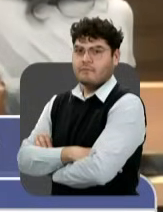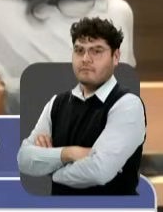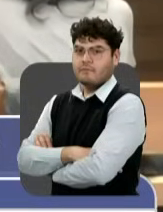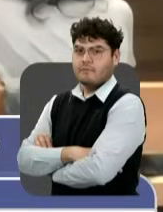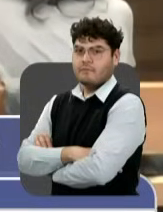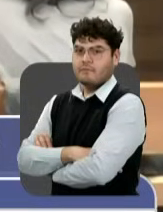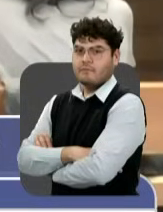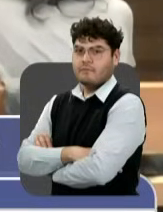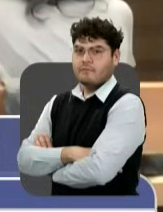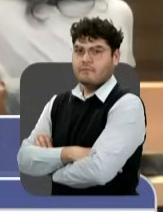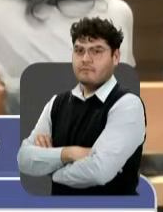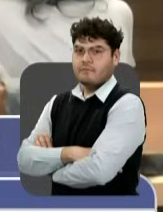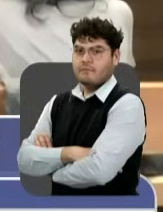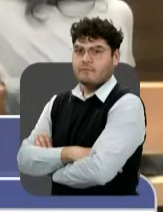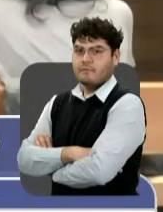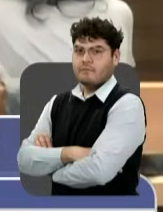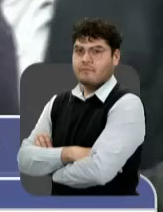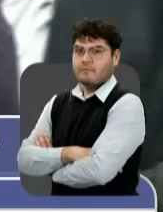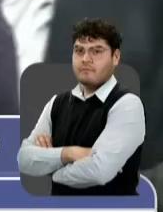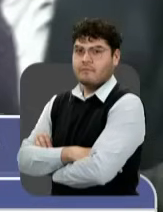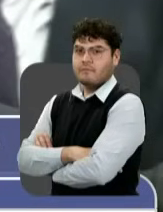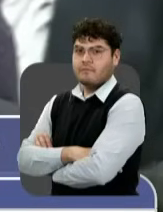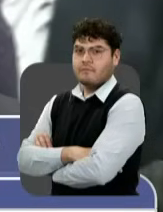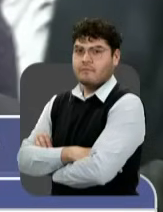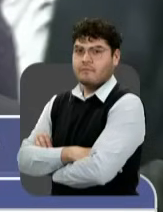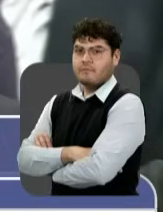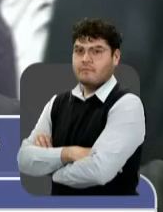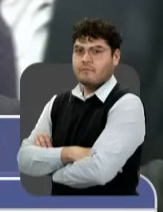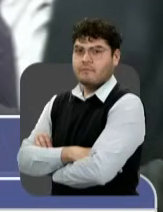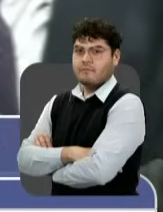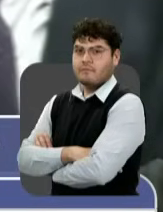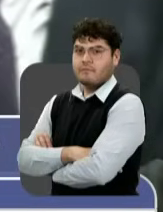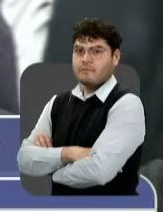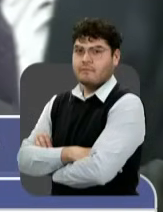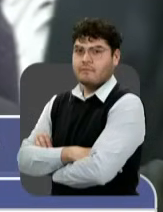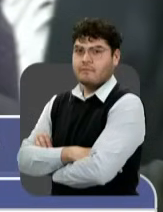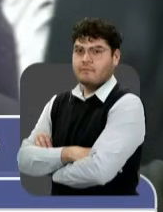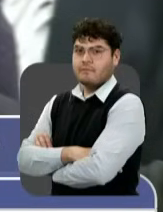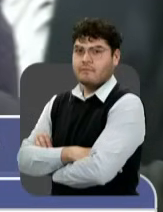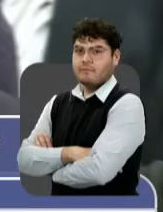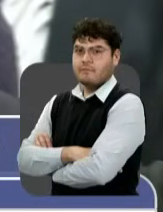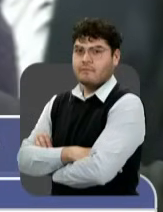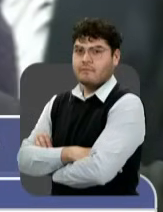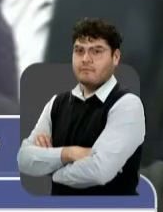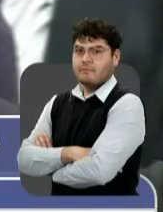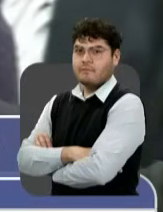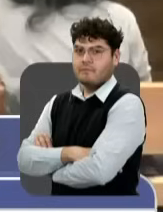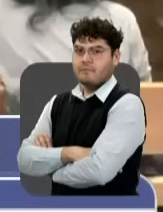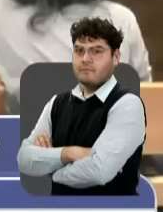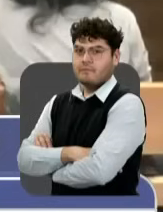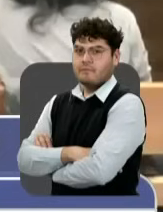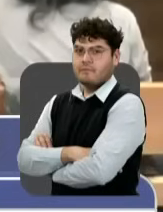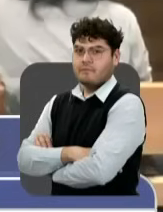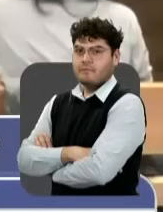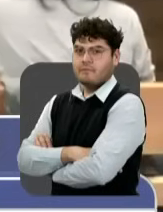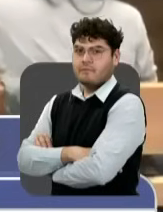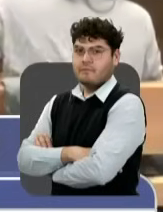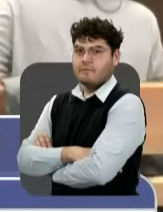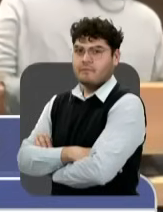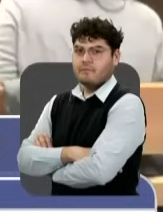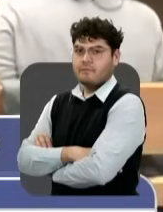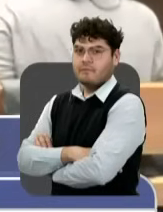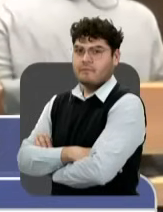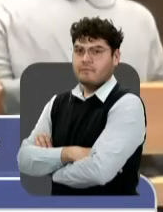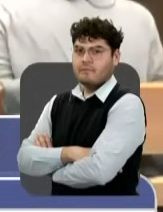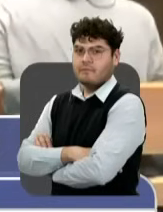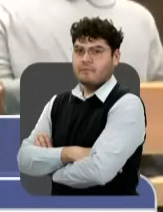a que ya se había conversado entre la Fiscalía y sus defensas las medidas cautelares con las que quedarían estos imputados. Tanto Patricio Mejías, del Servicio de